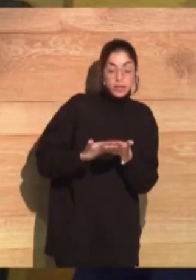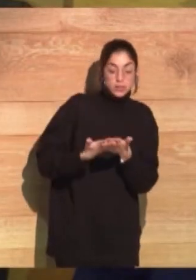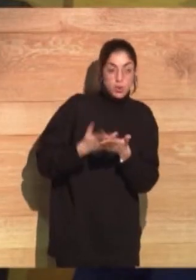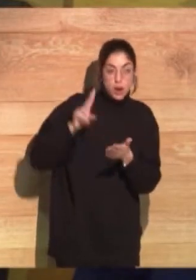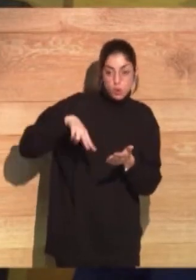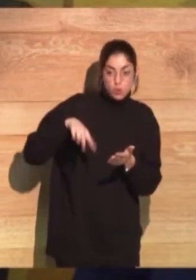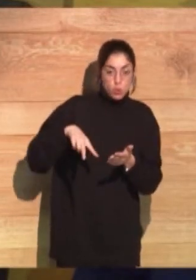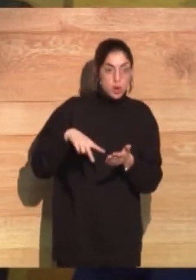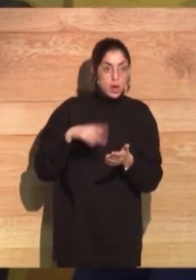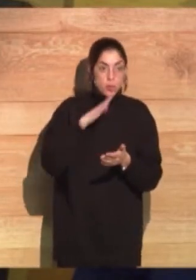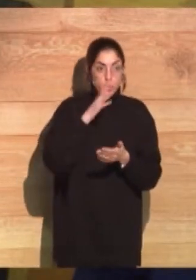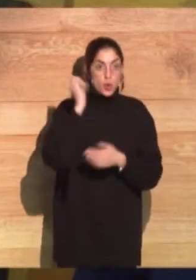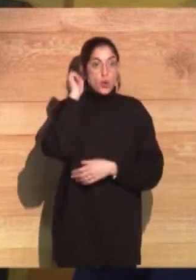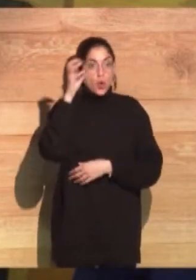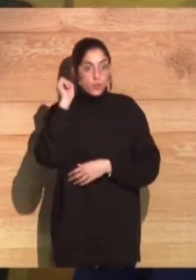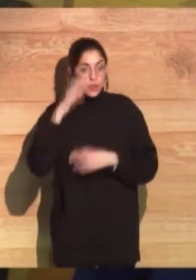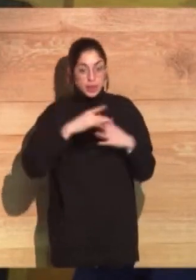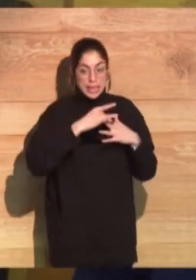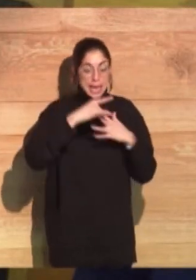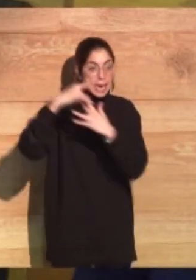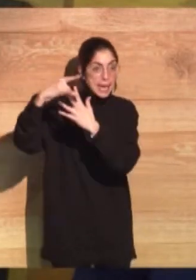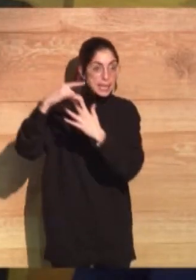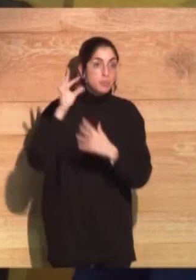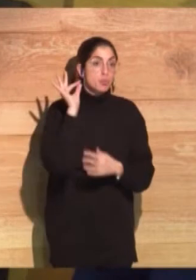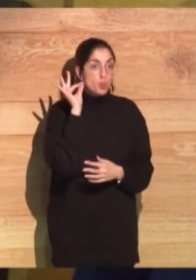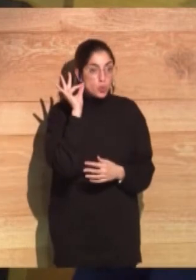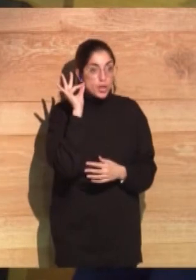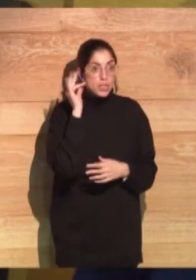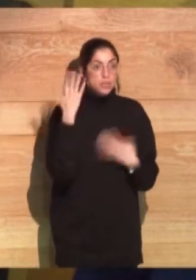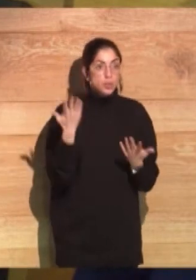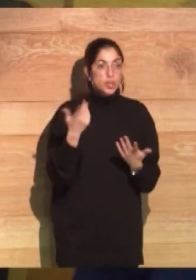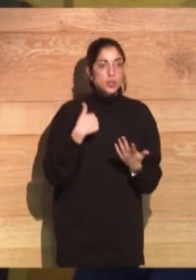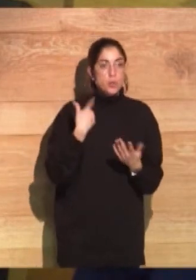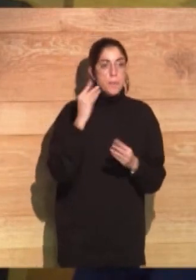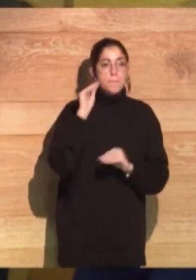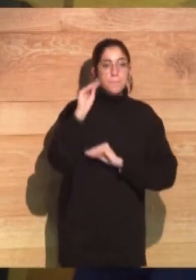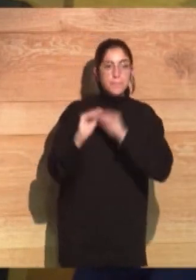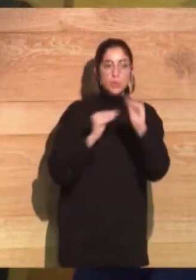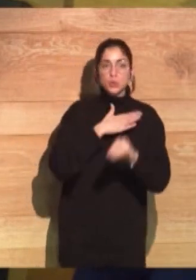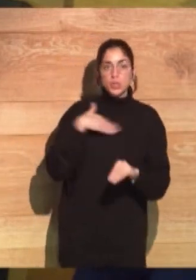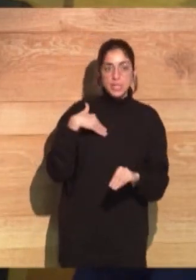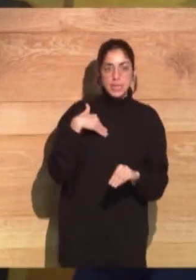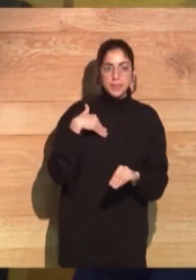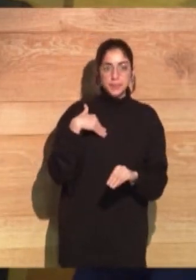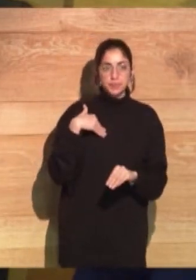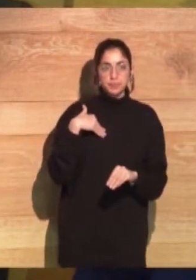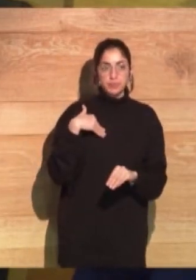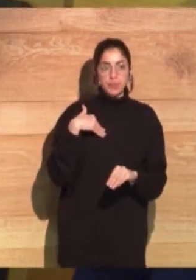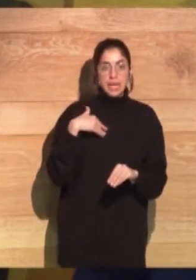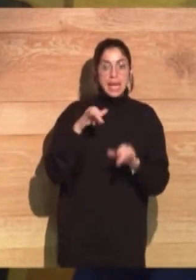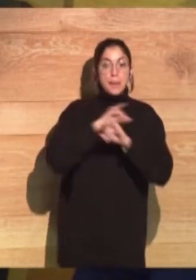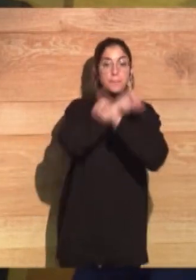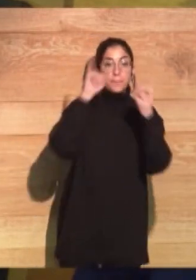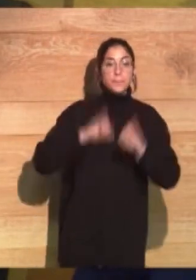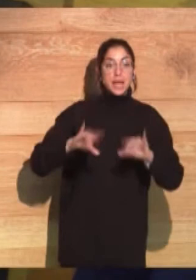Diferentes conferencias lideradas por mujeres. Mi pregunta es, ¿crees que la paz mundial